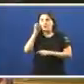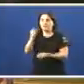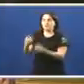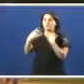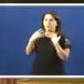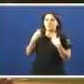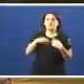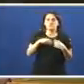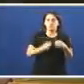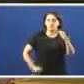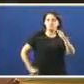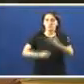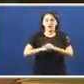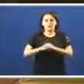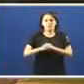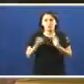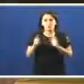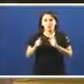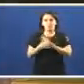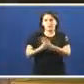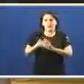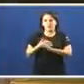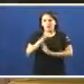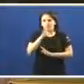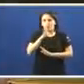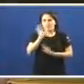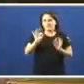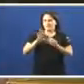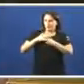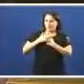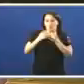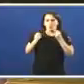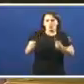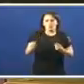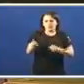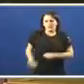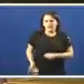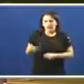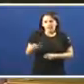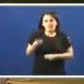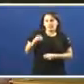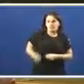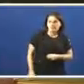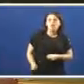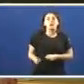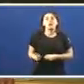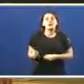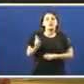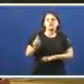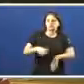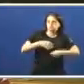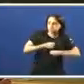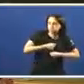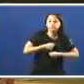logo, das estancias máximas xa non nos imos nin referir porque a situación é altamente grave. Profesionais totalmente